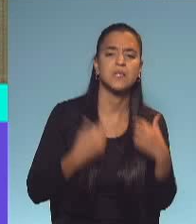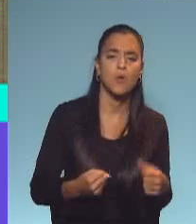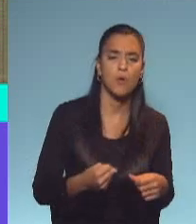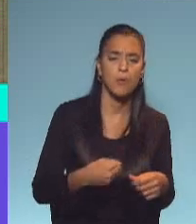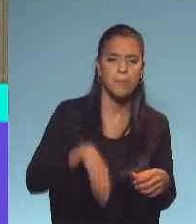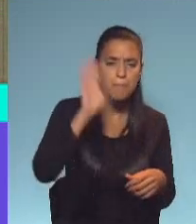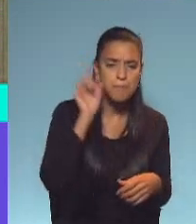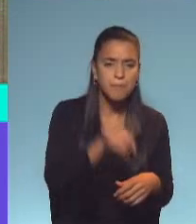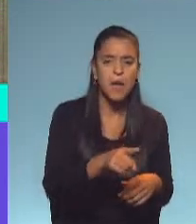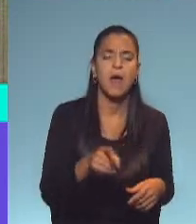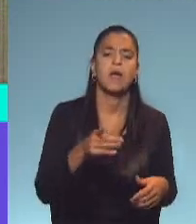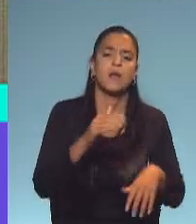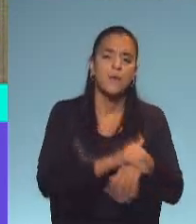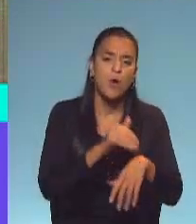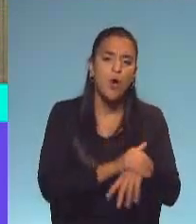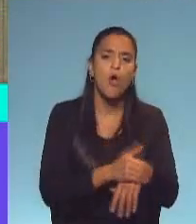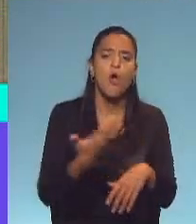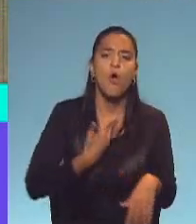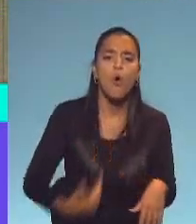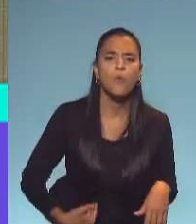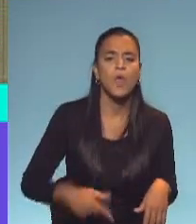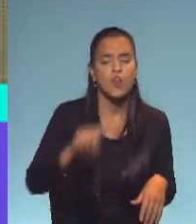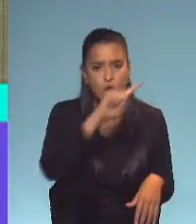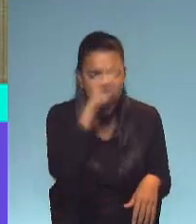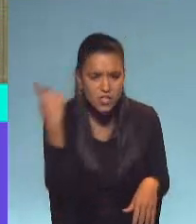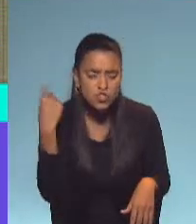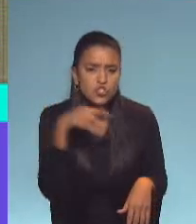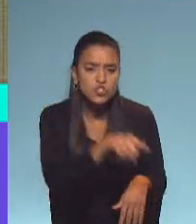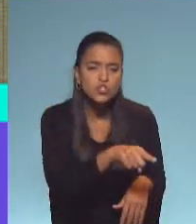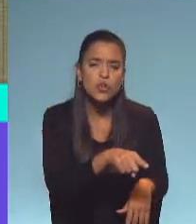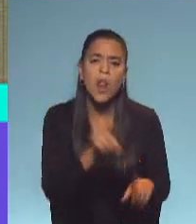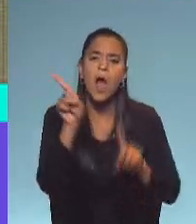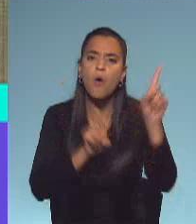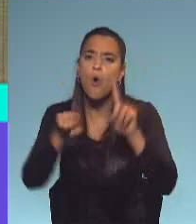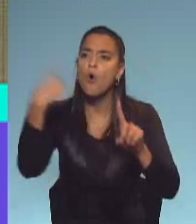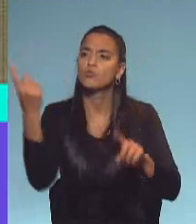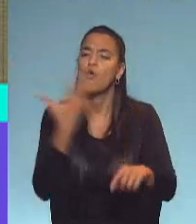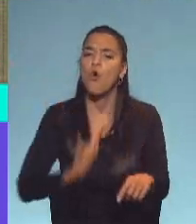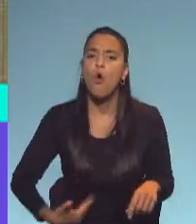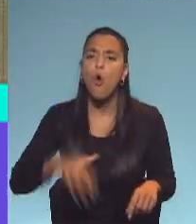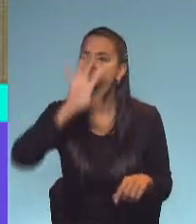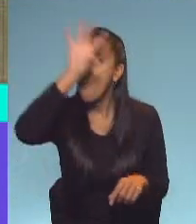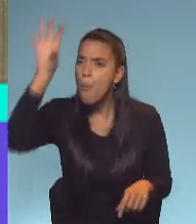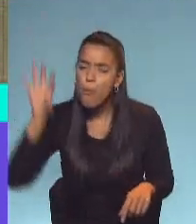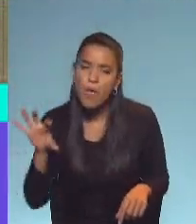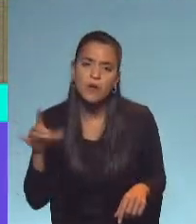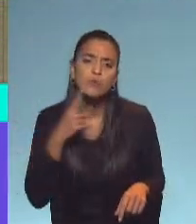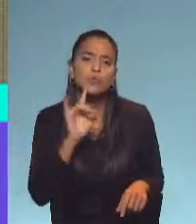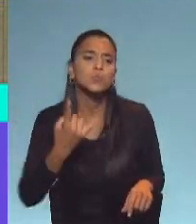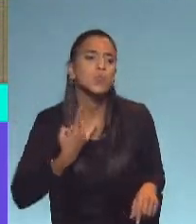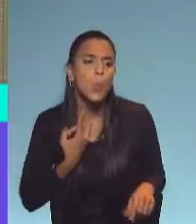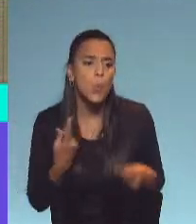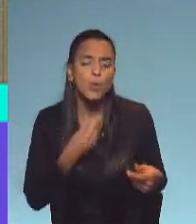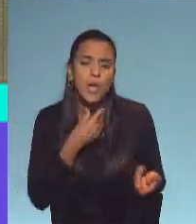estar en manos del gobierno nacional. Y se miró con cierto recelo cuando algunos otros gobiernos quieren, autónomos,